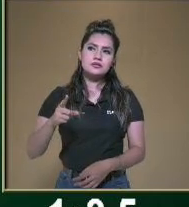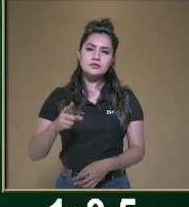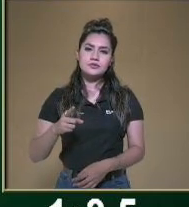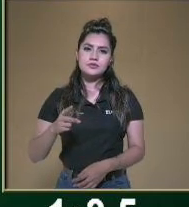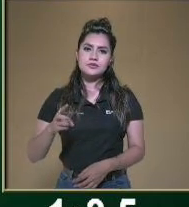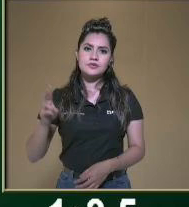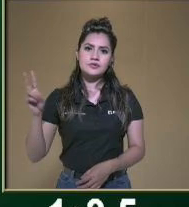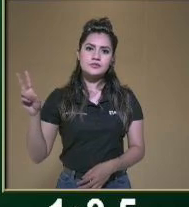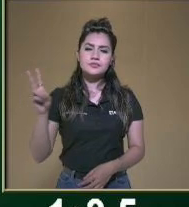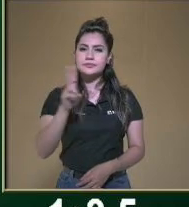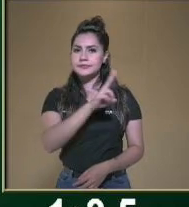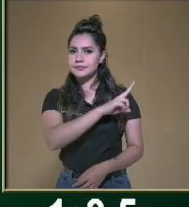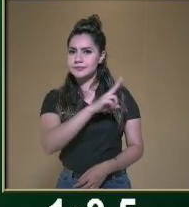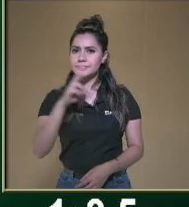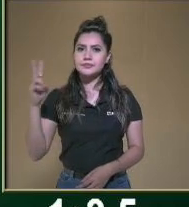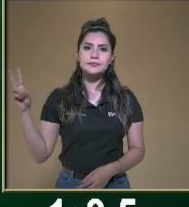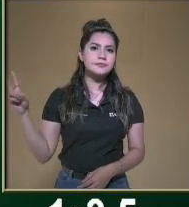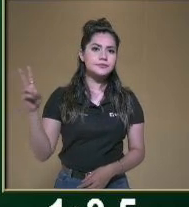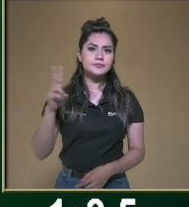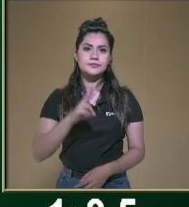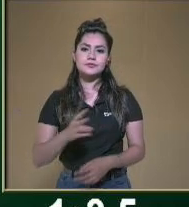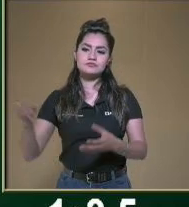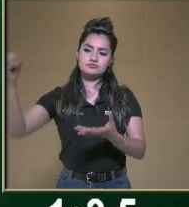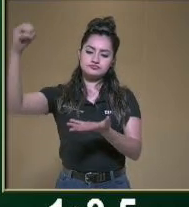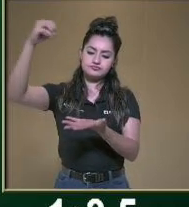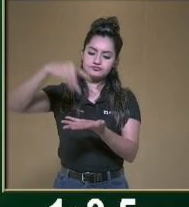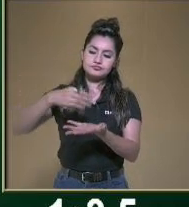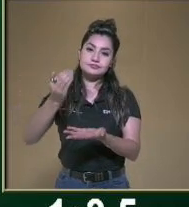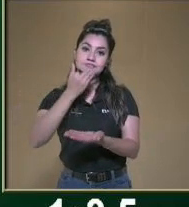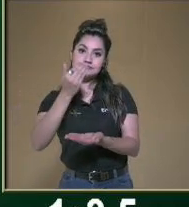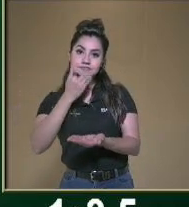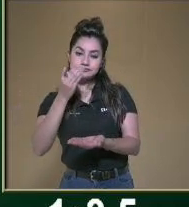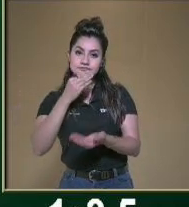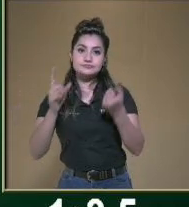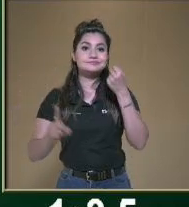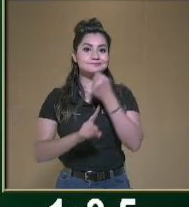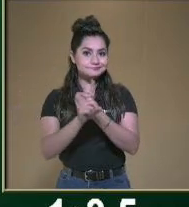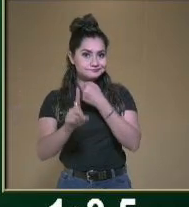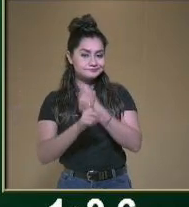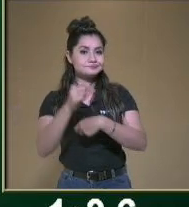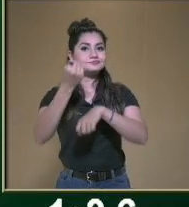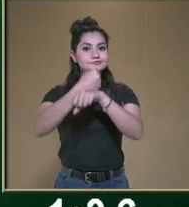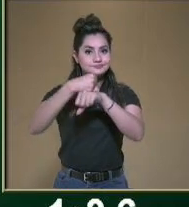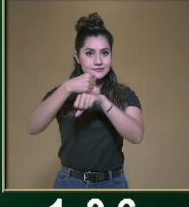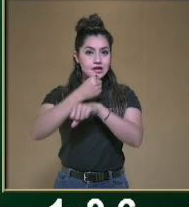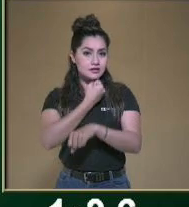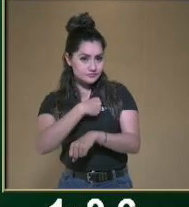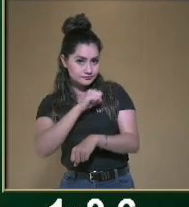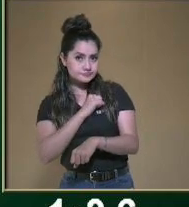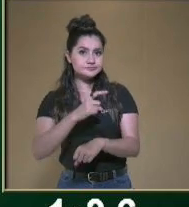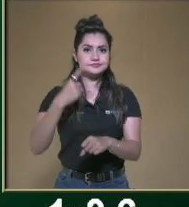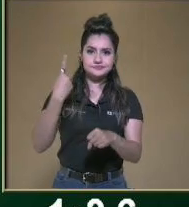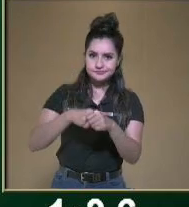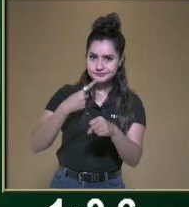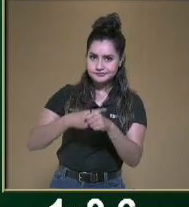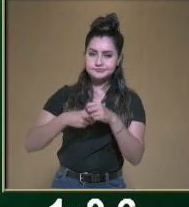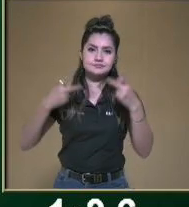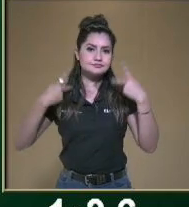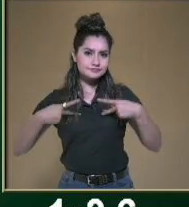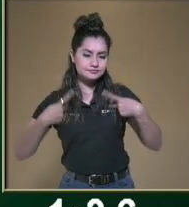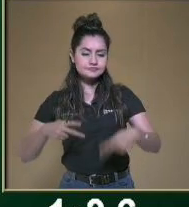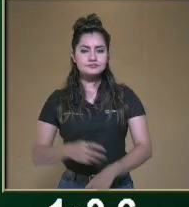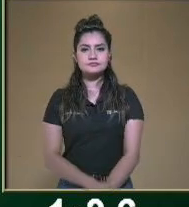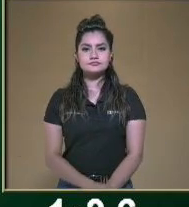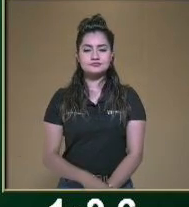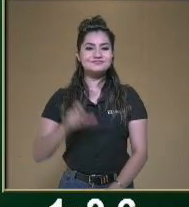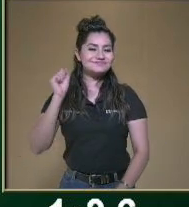nuestros alimentos, y va a provocar que pueda ocasionar algunas enfermedades, ¿verdad? Así que es un